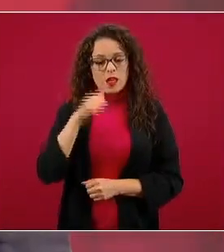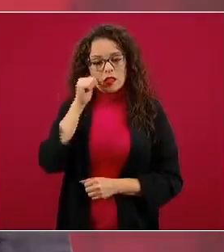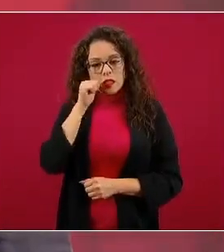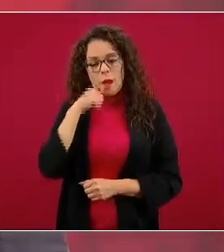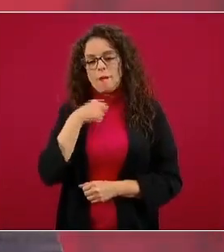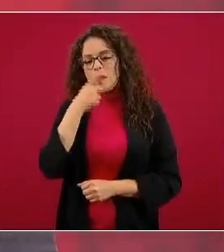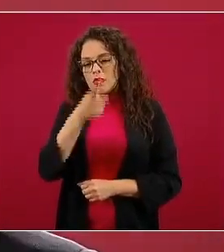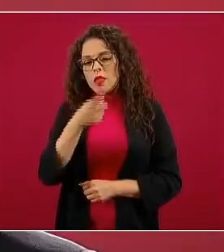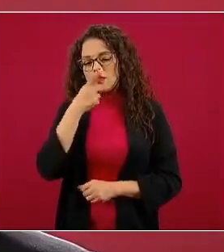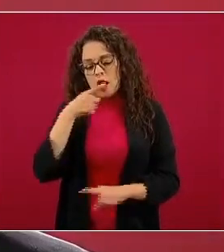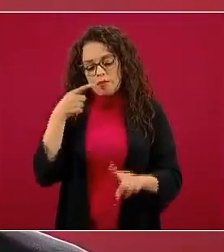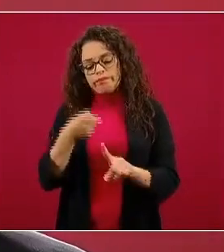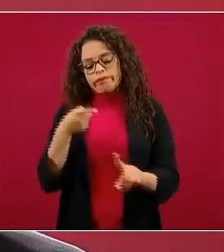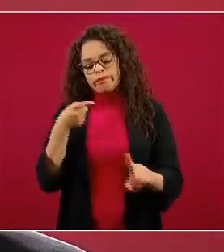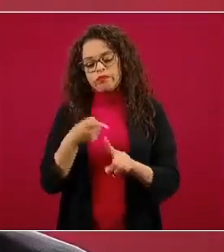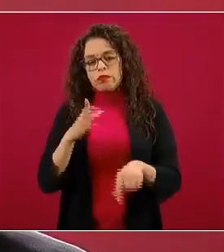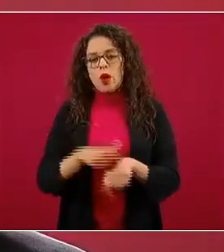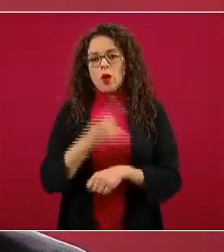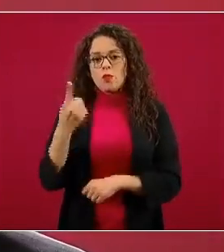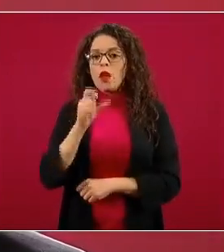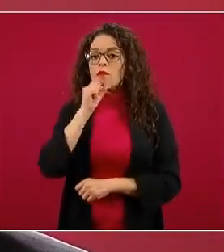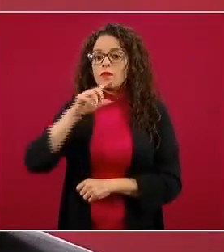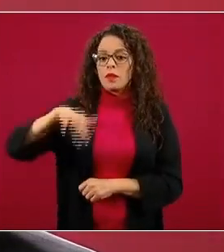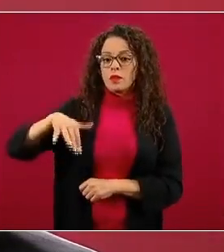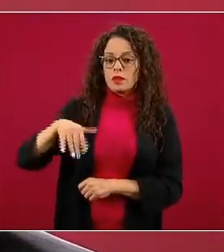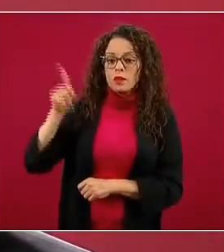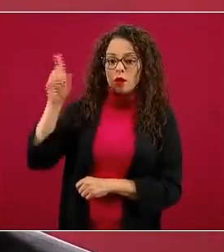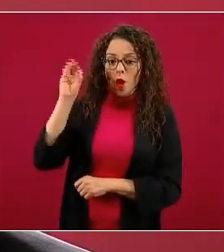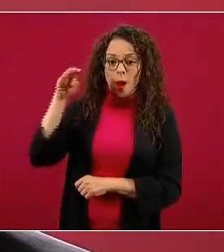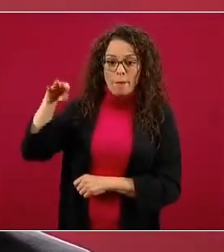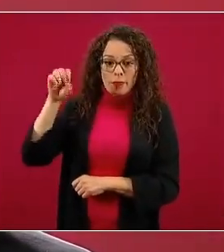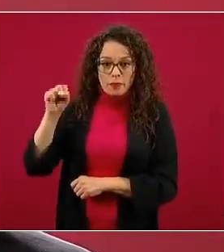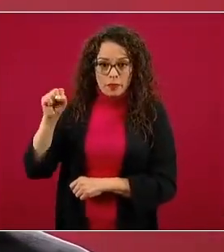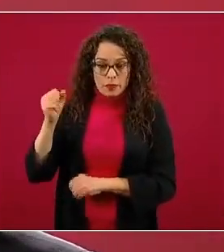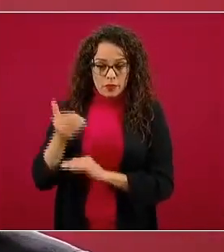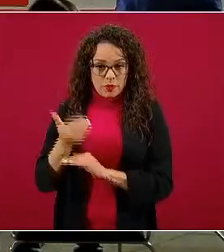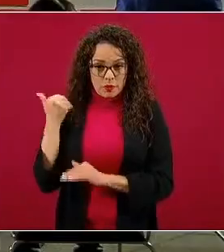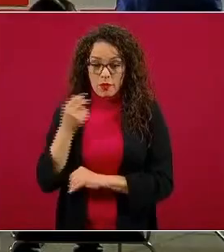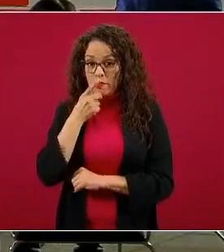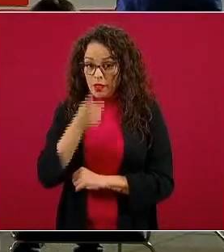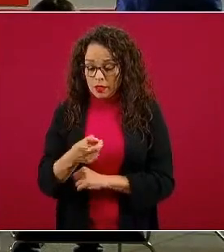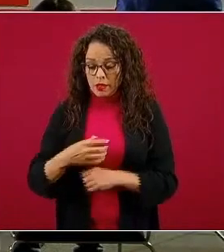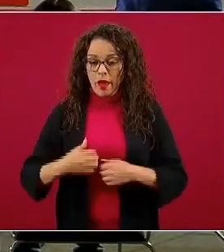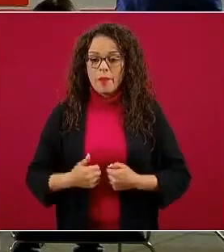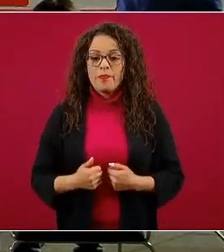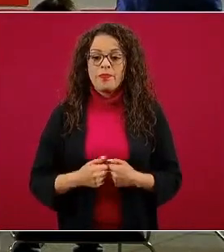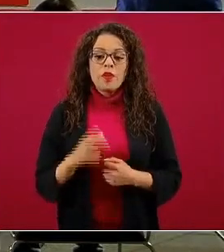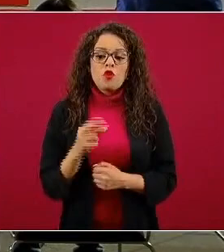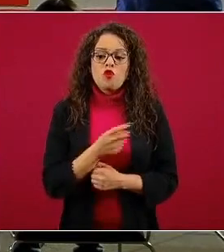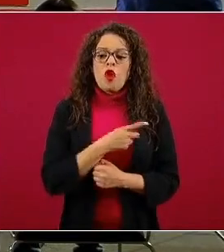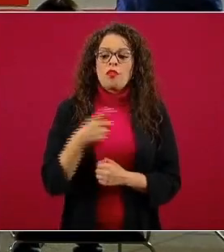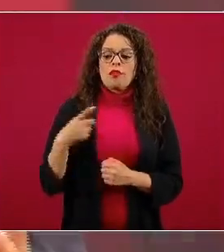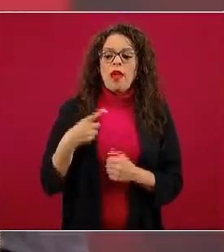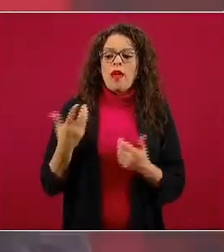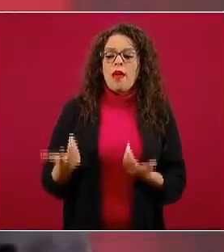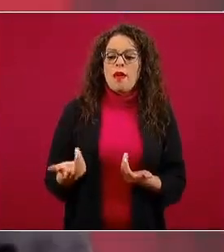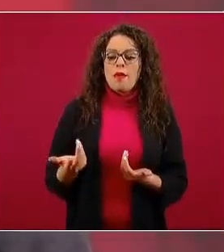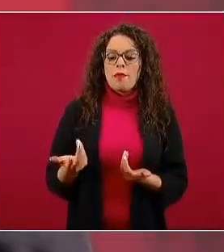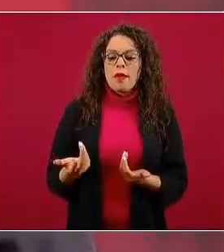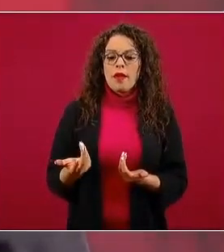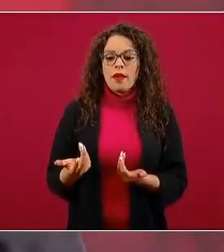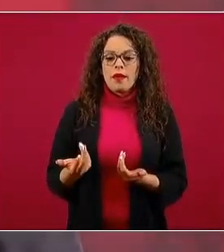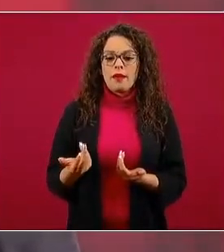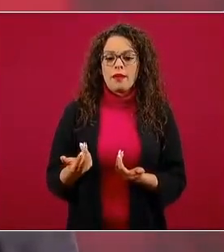que la Organización Mundial de la Salud lo acaba de alertar la semana reciente, no debemos dejarnos